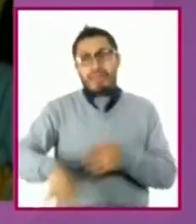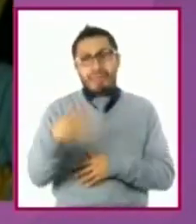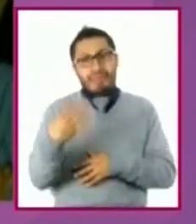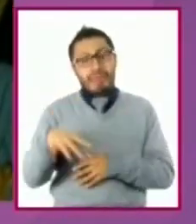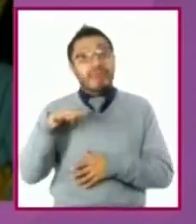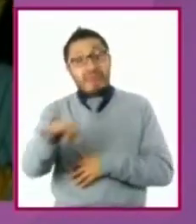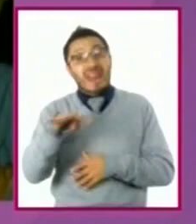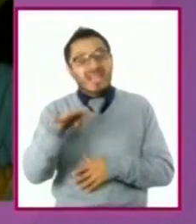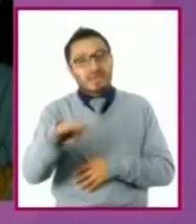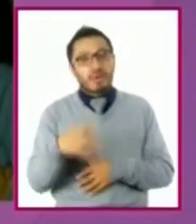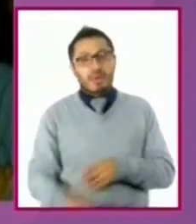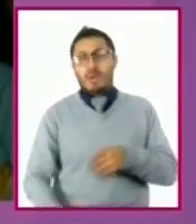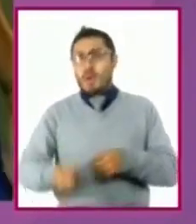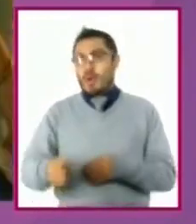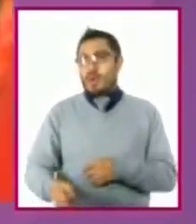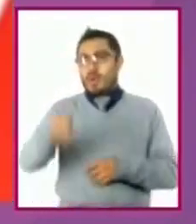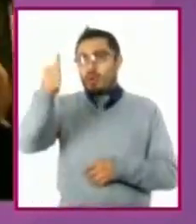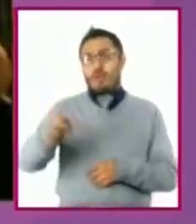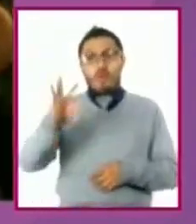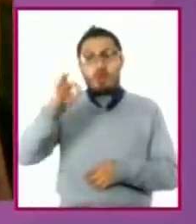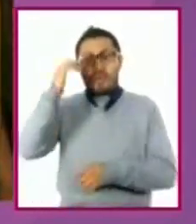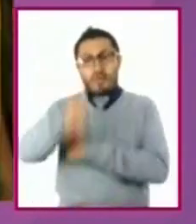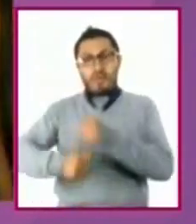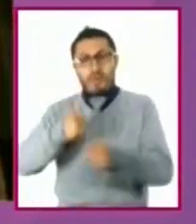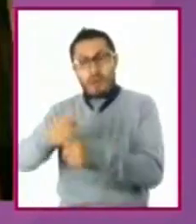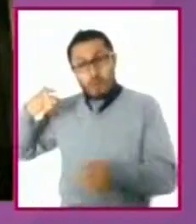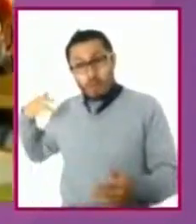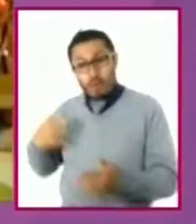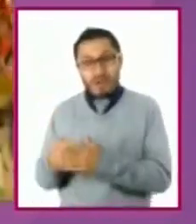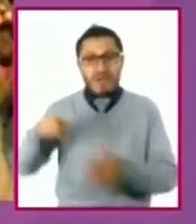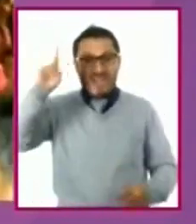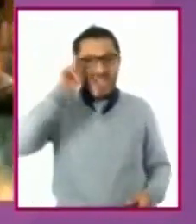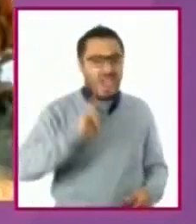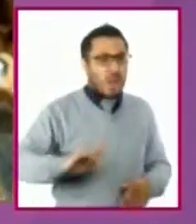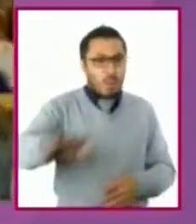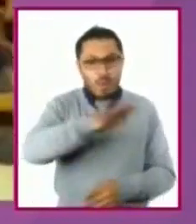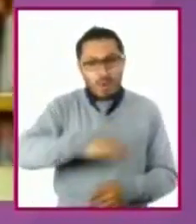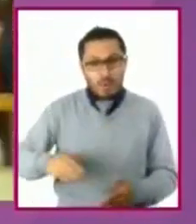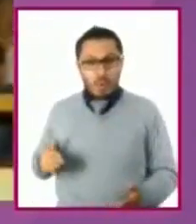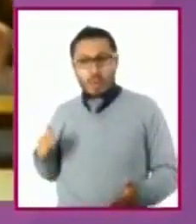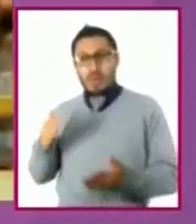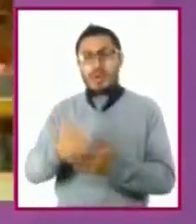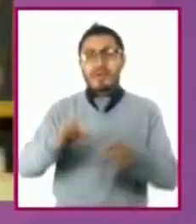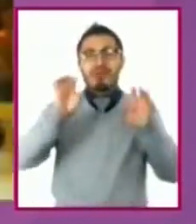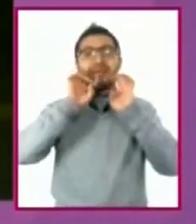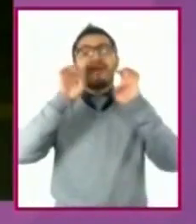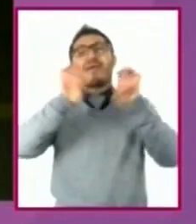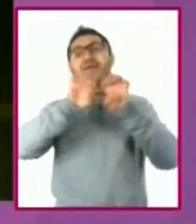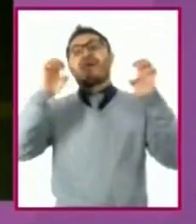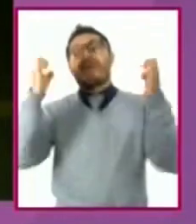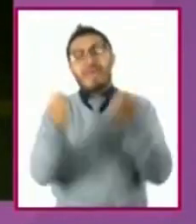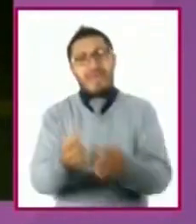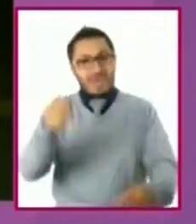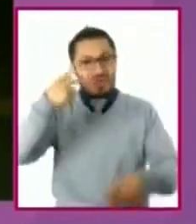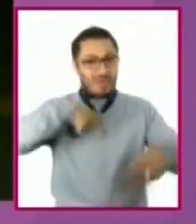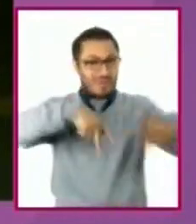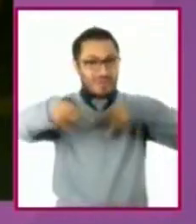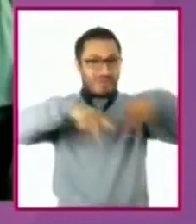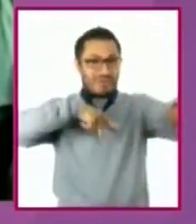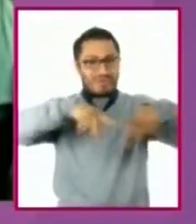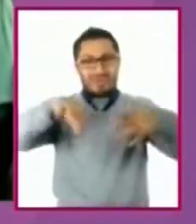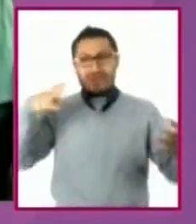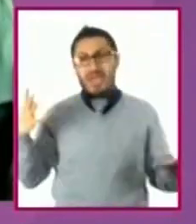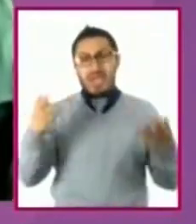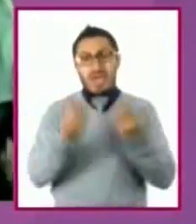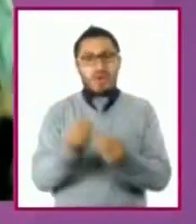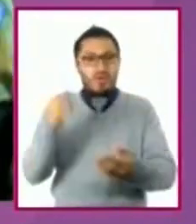primera vez desde hace 40 años, que las mujeres podrán asistir al estadio a un partido de fútbol, acompañando a sus